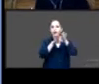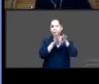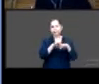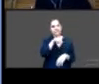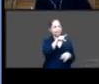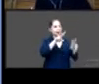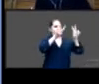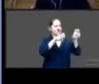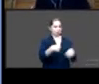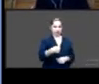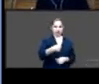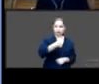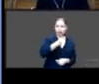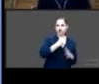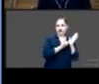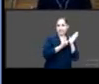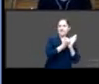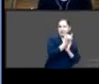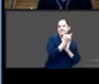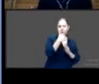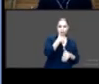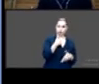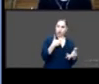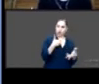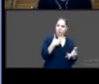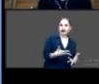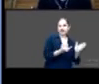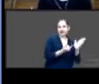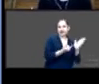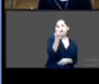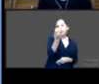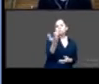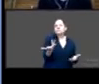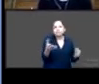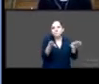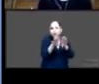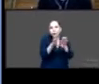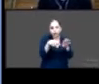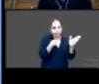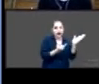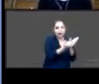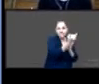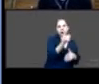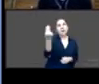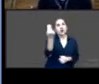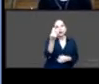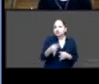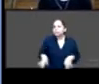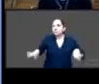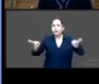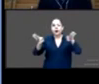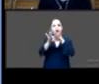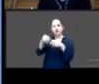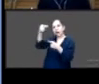decir, yo decido, necesitamos toda una serie de factores que nos enmarquen estas decisiones y, por lo tanto, aquí es esencial la educación integral